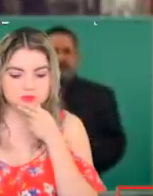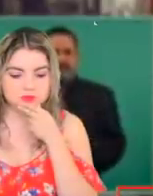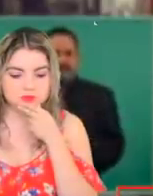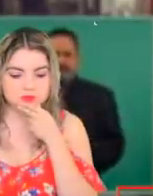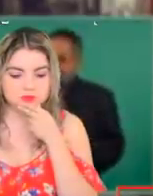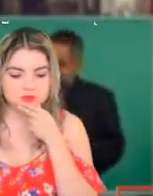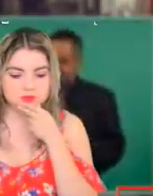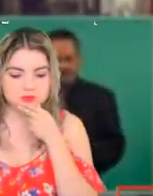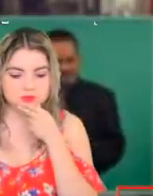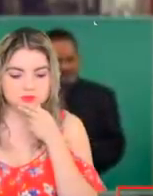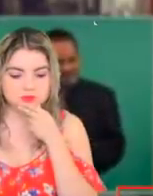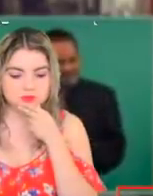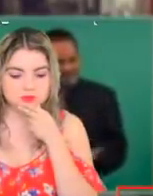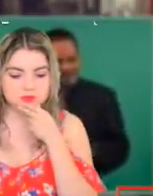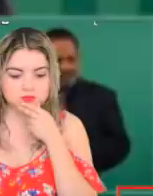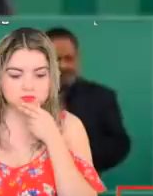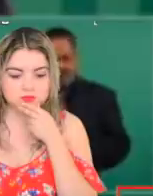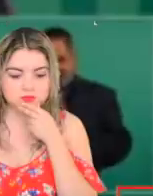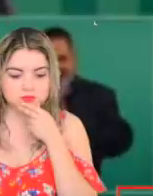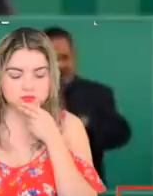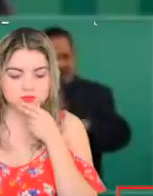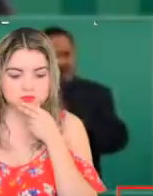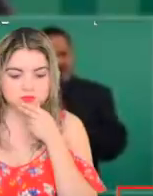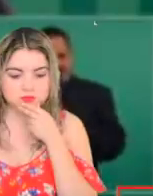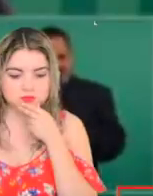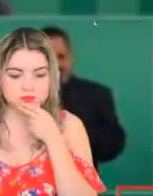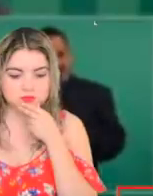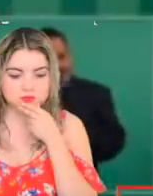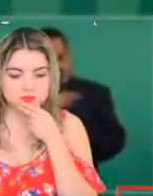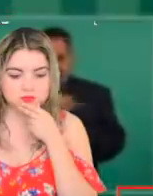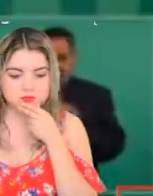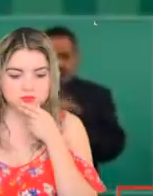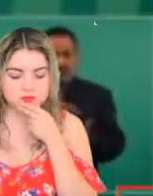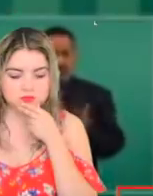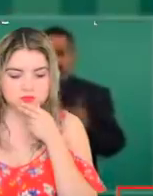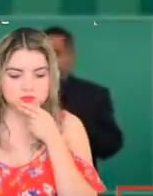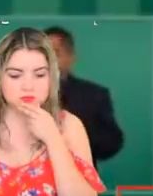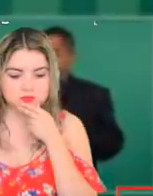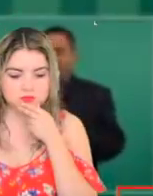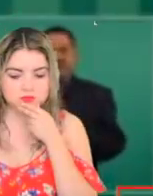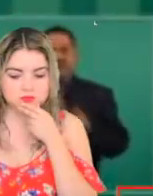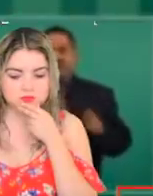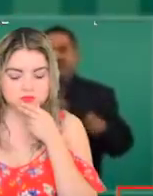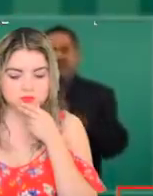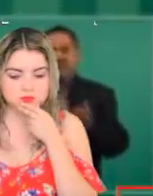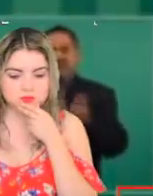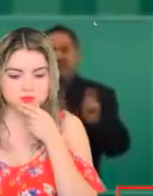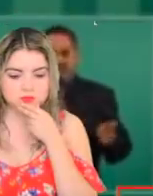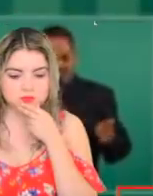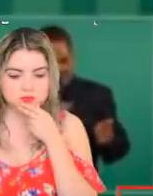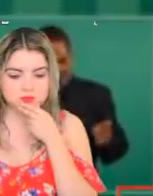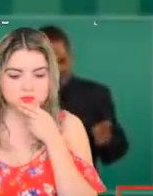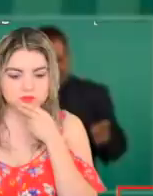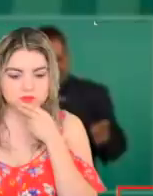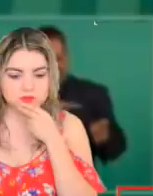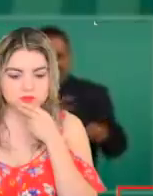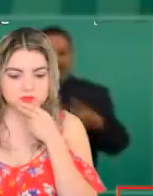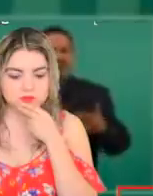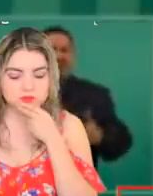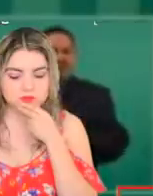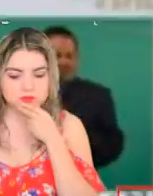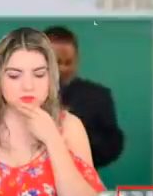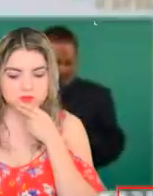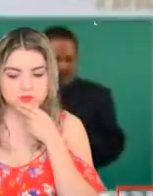además le digo a los ciudadanos de Baja California que ahora tienen un arma muy poderosa en sus manos: